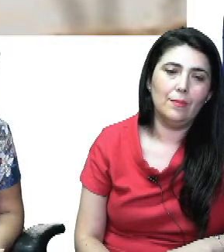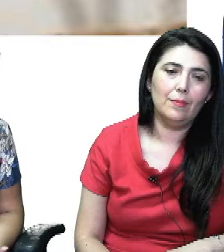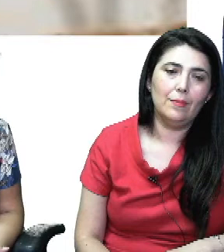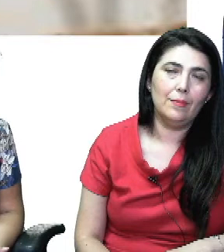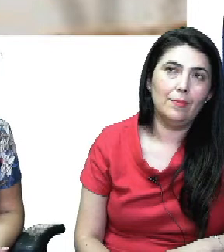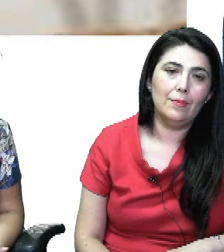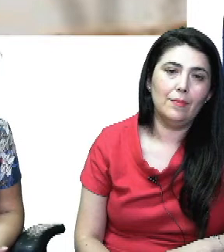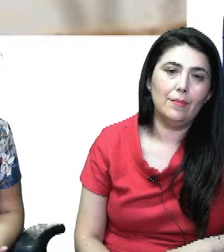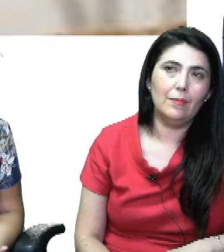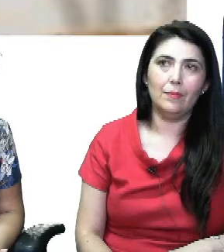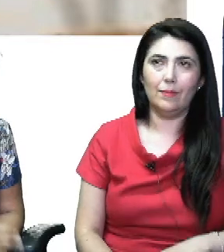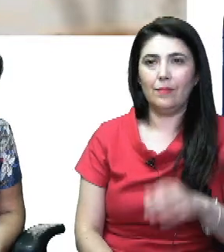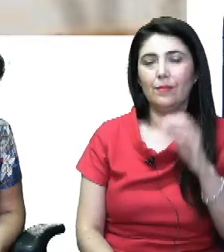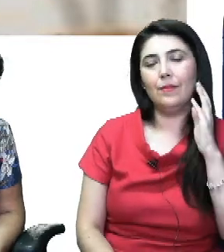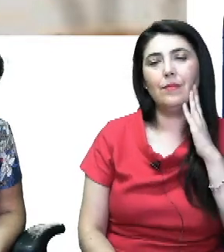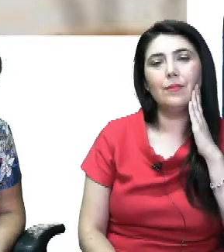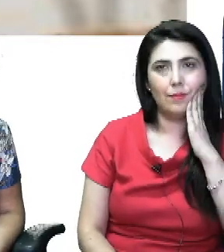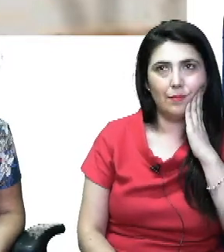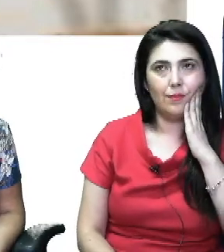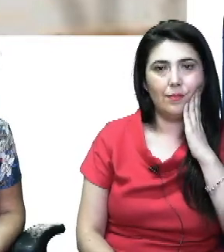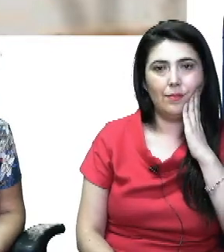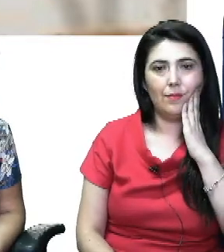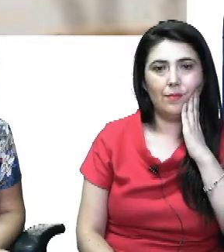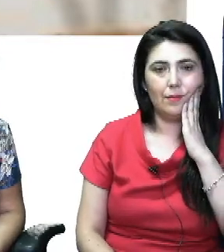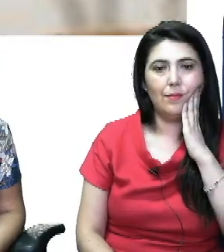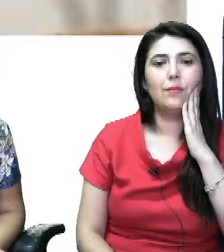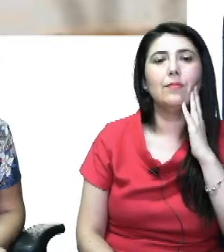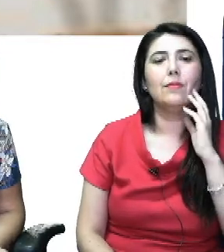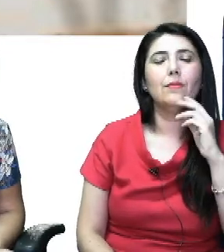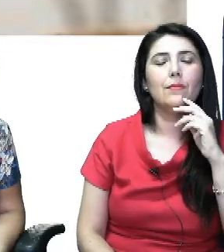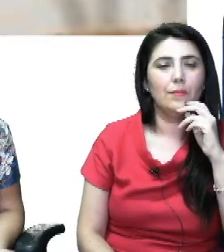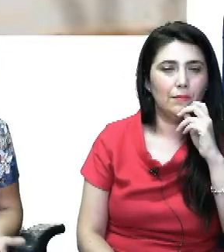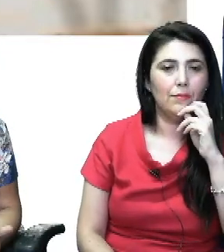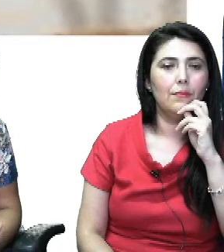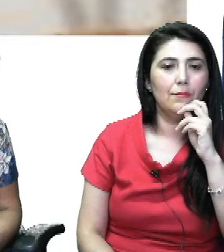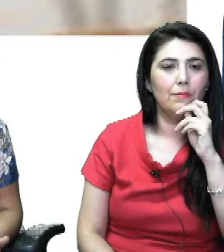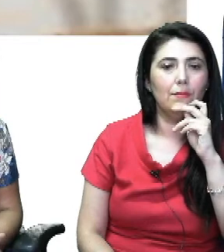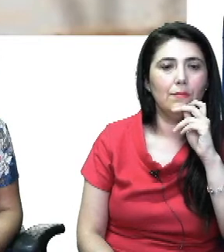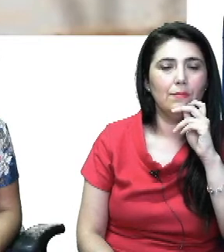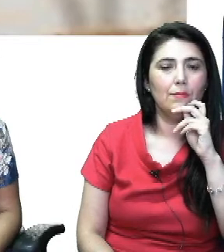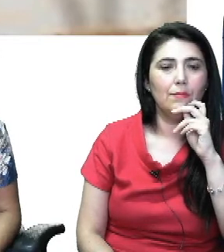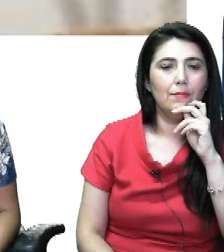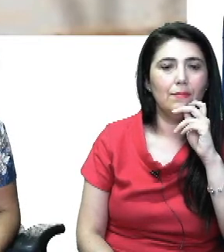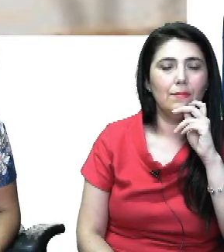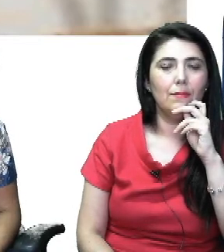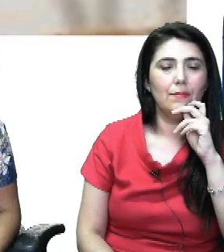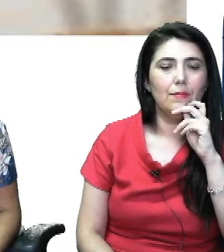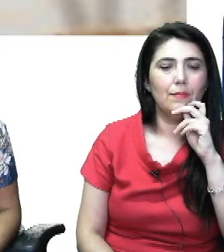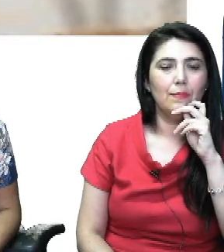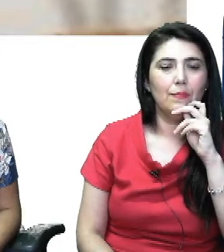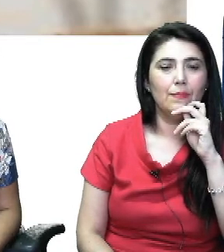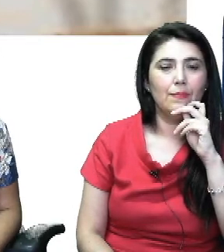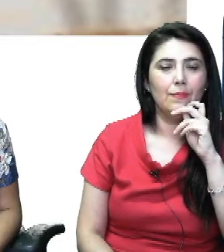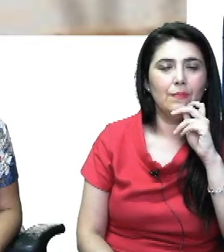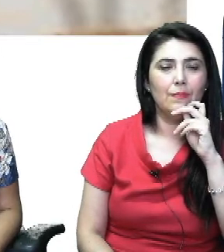esto, estos eventos críticos van a tender a agravar problemas que ya estaban preexistentes en la comunidad,